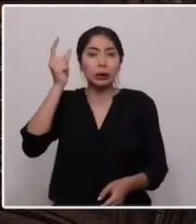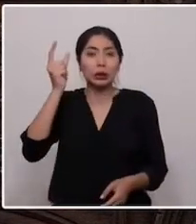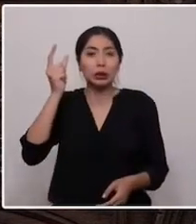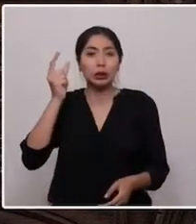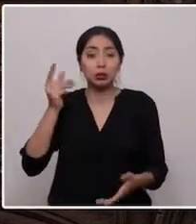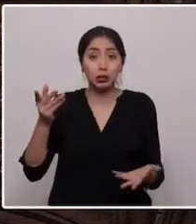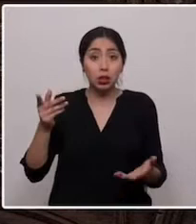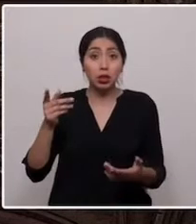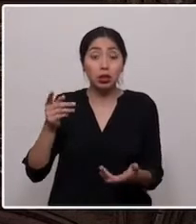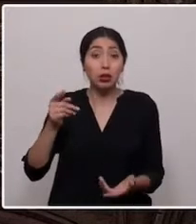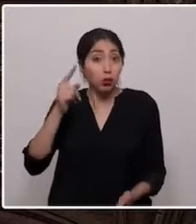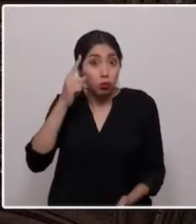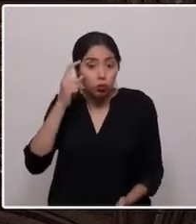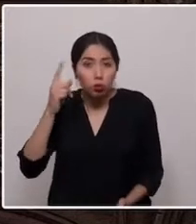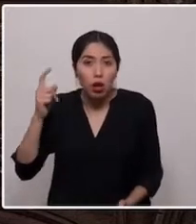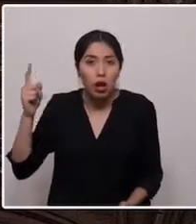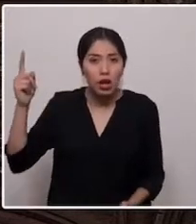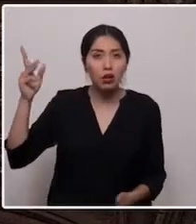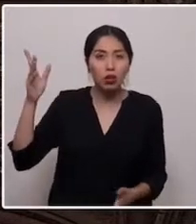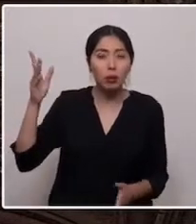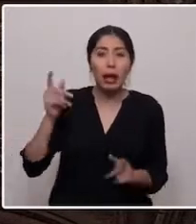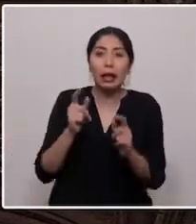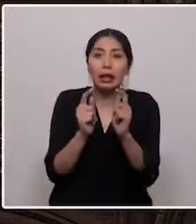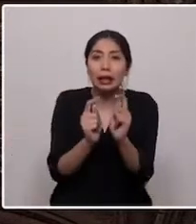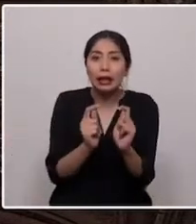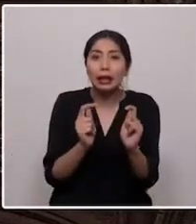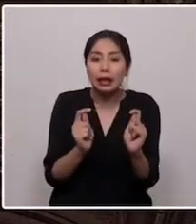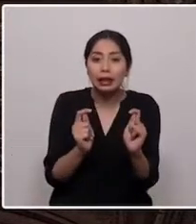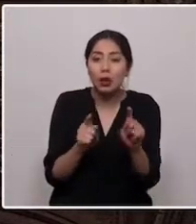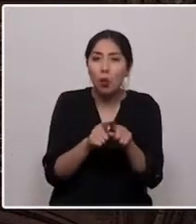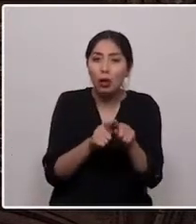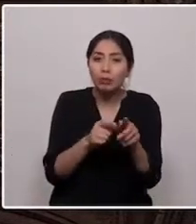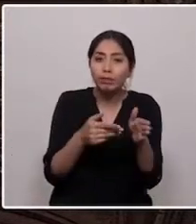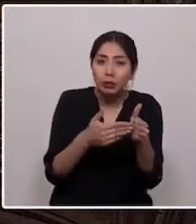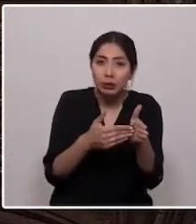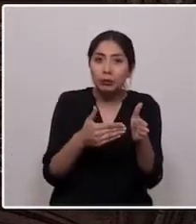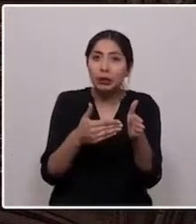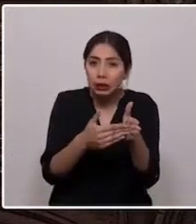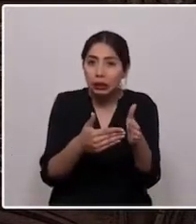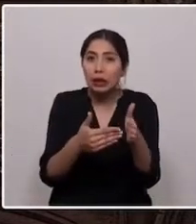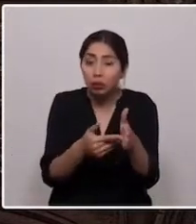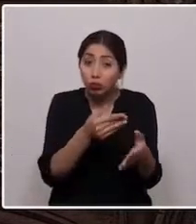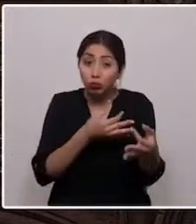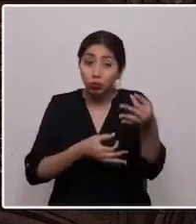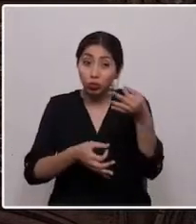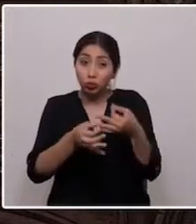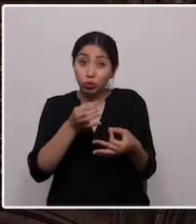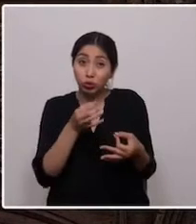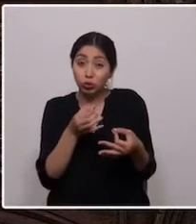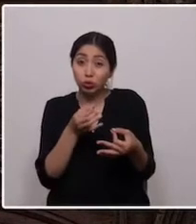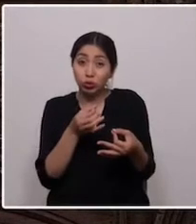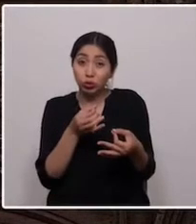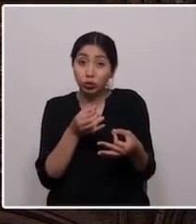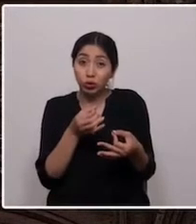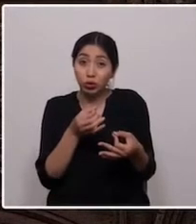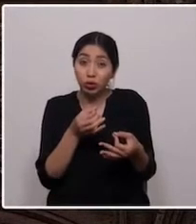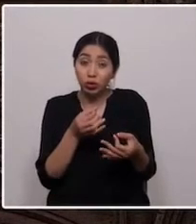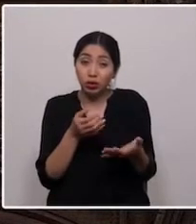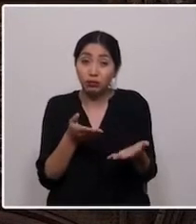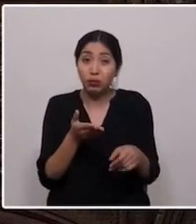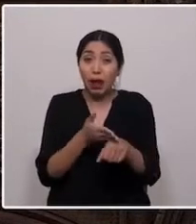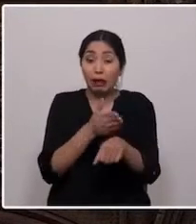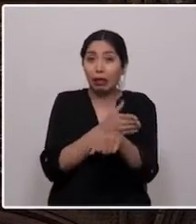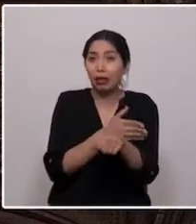sueños y las utopías, para intentar ir corriendo los límites de lo que se nos dice es lo posible, jamás se hubiese abolido la